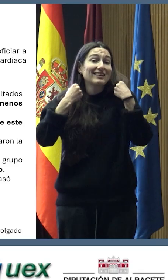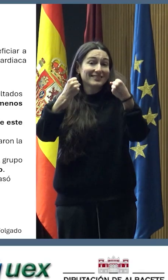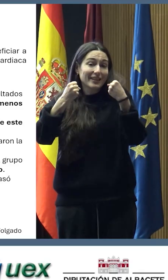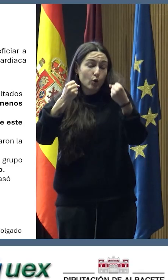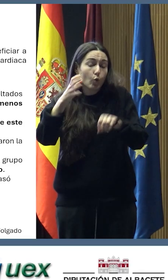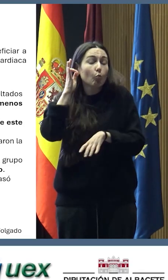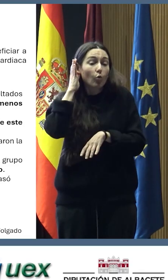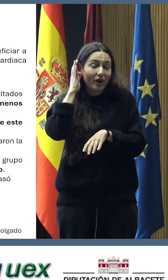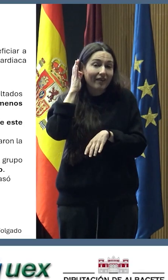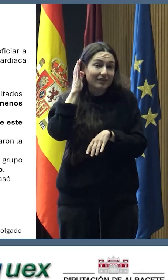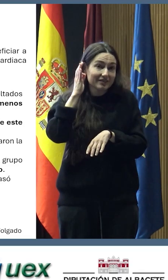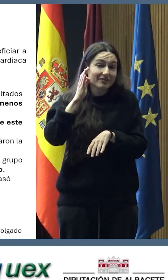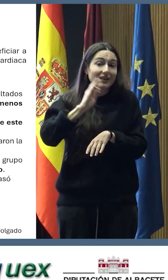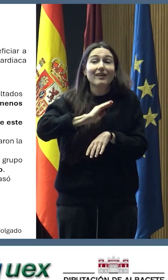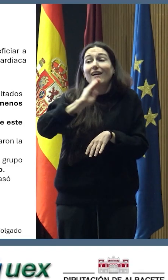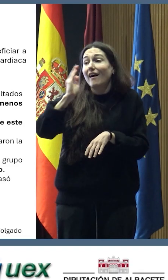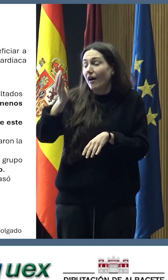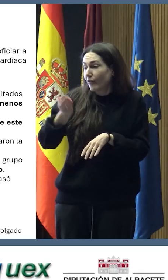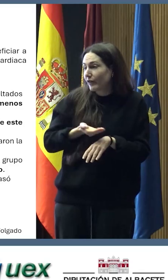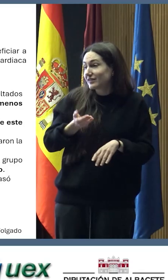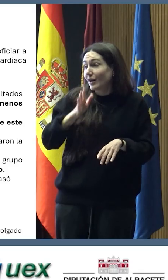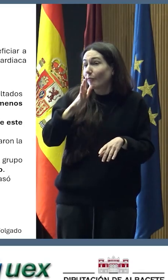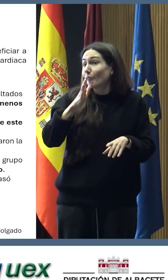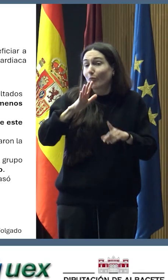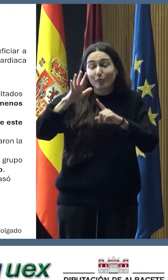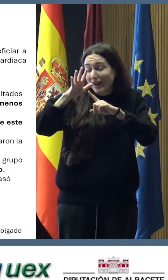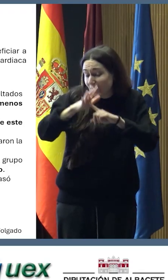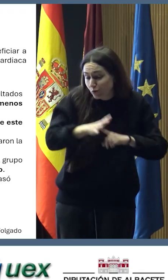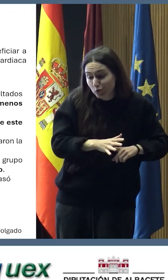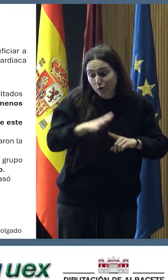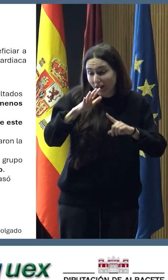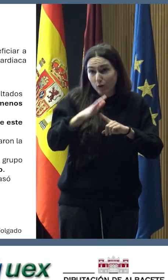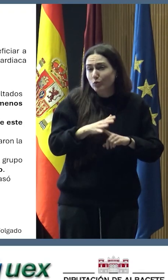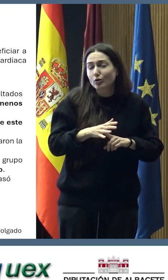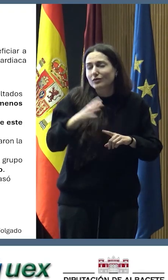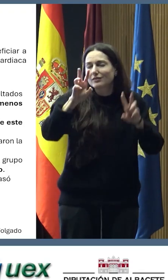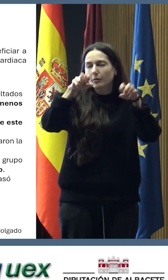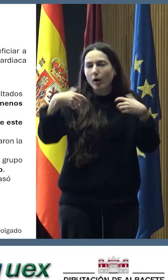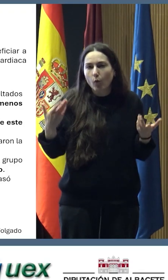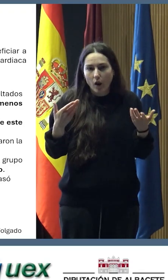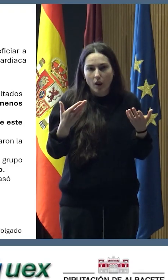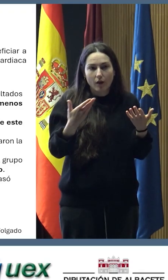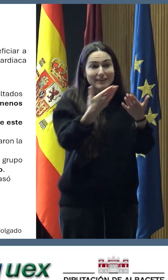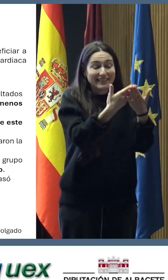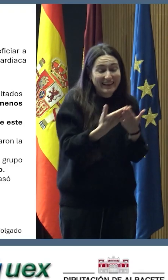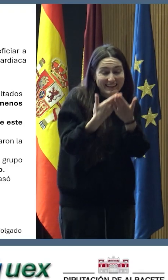ve perjudicada gravemente por su exclusión en ensayos clínicos.